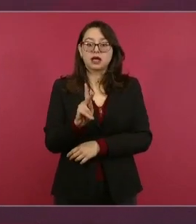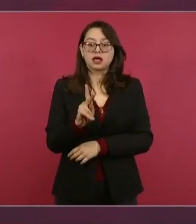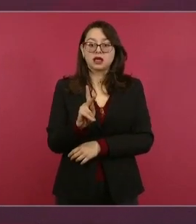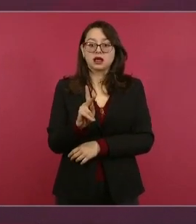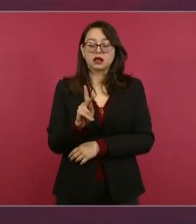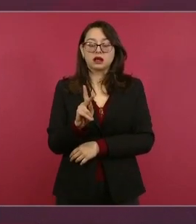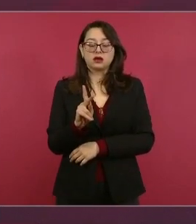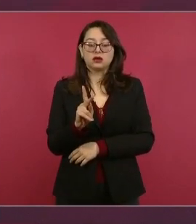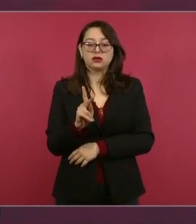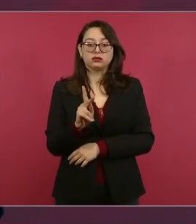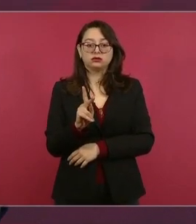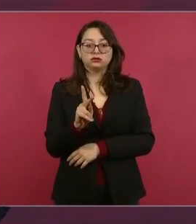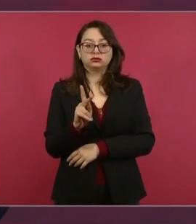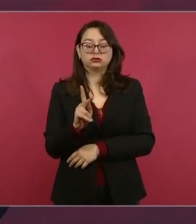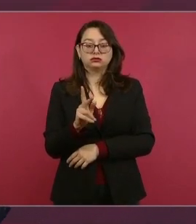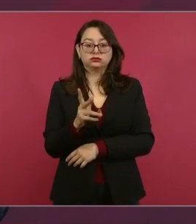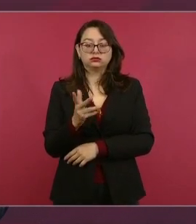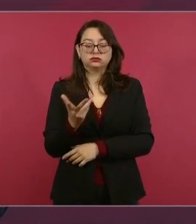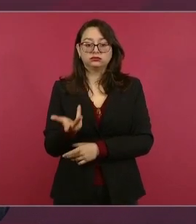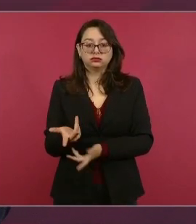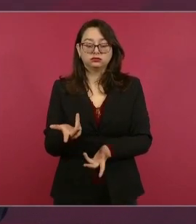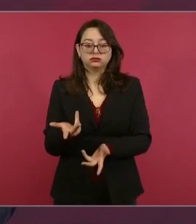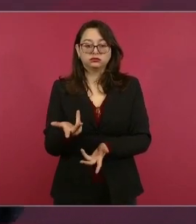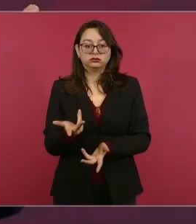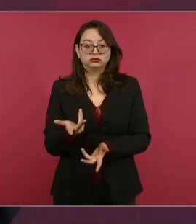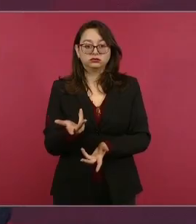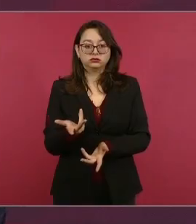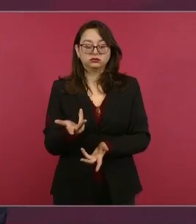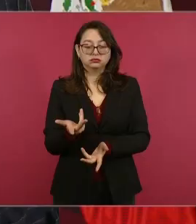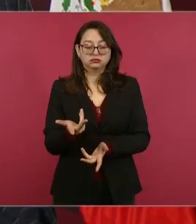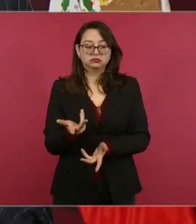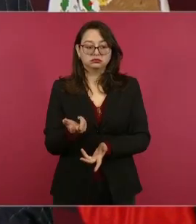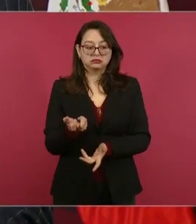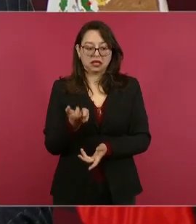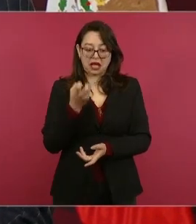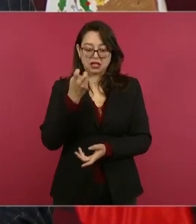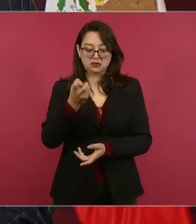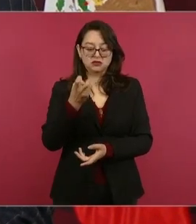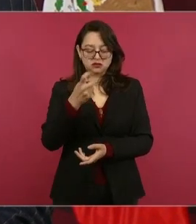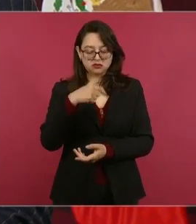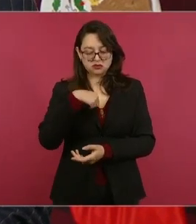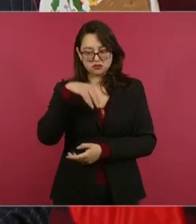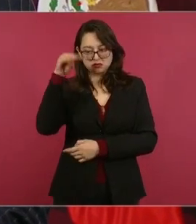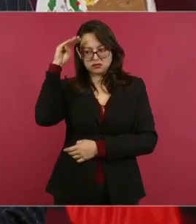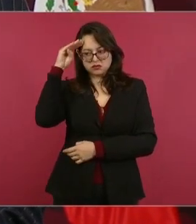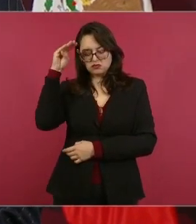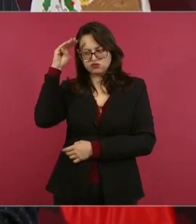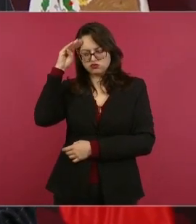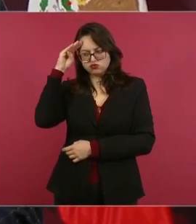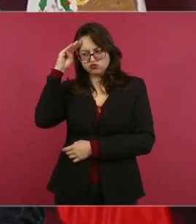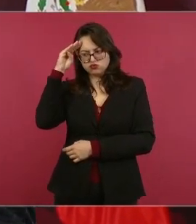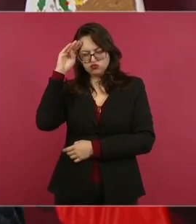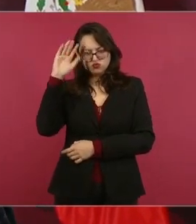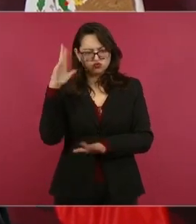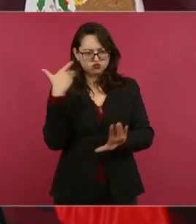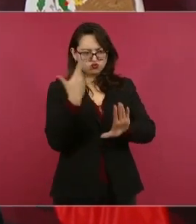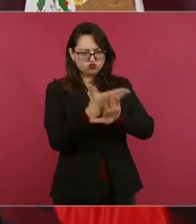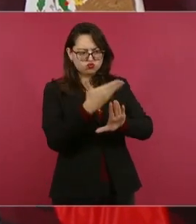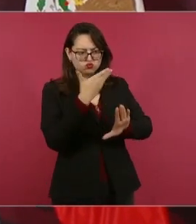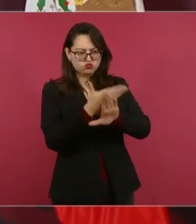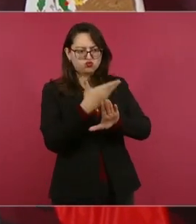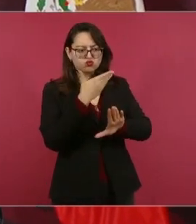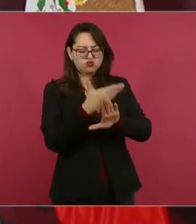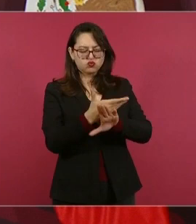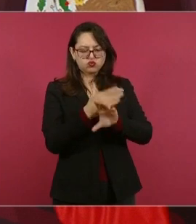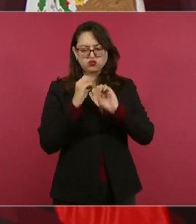diga que yo lo quiero censurar a que yo pase a la historia como